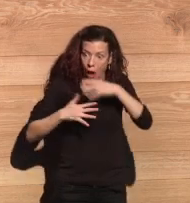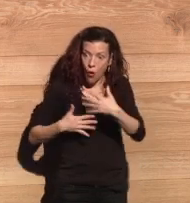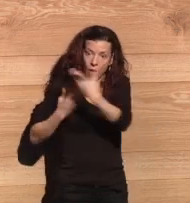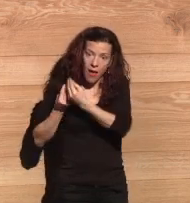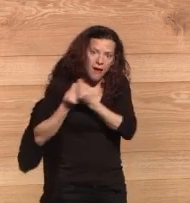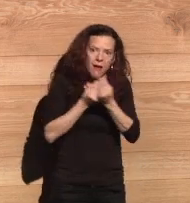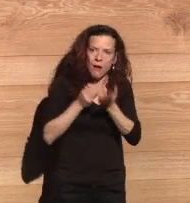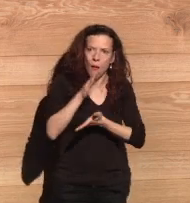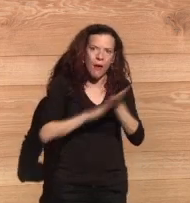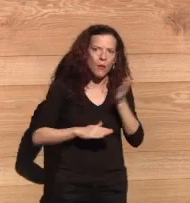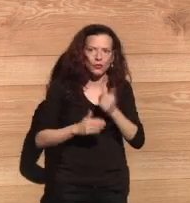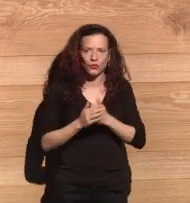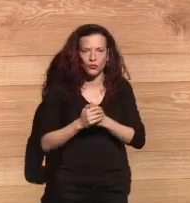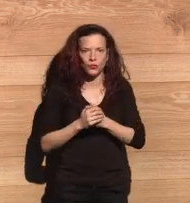vamos.